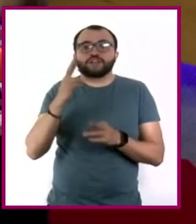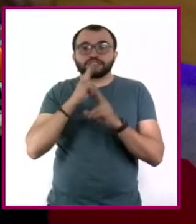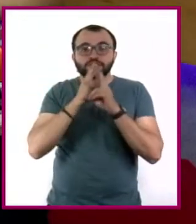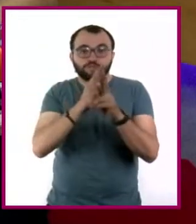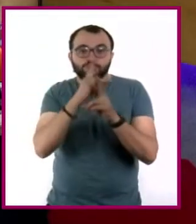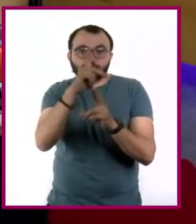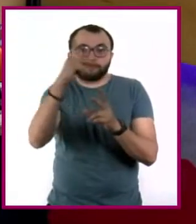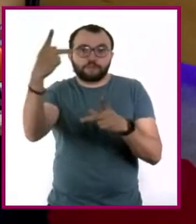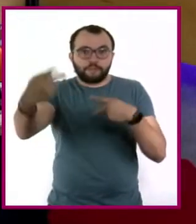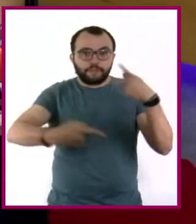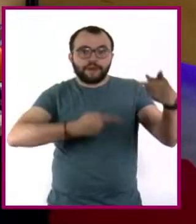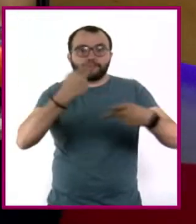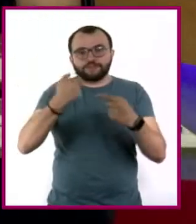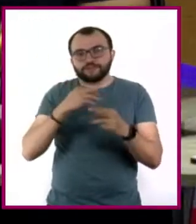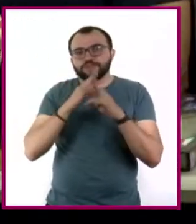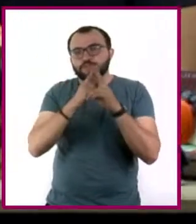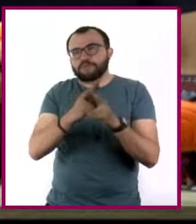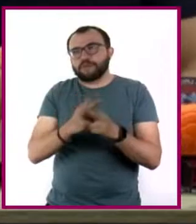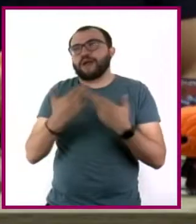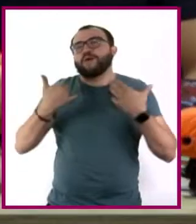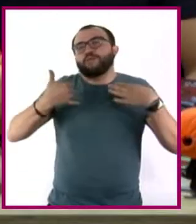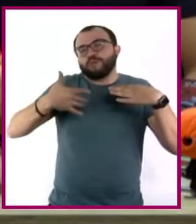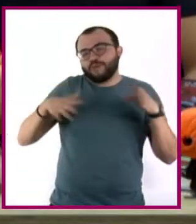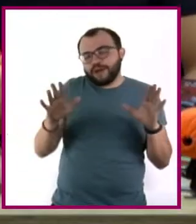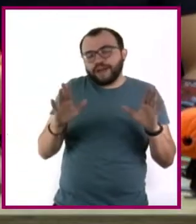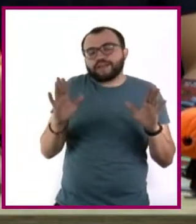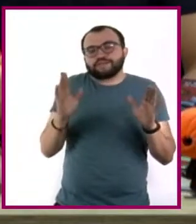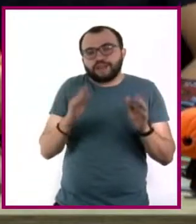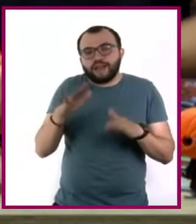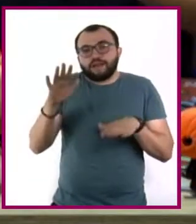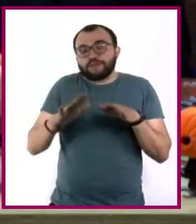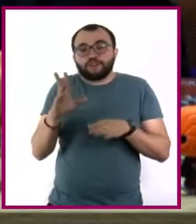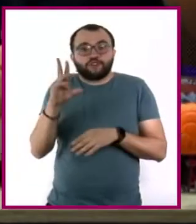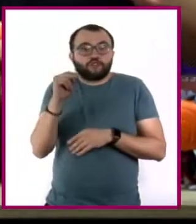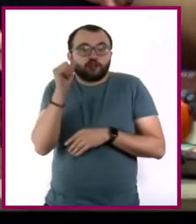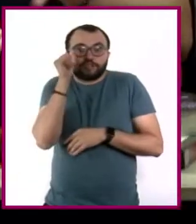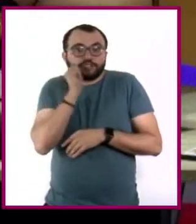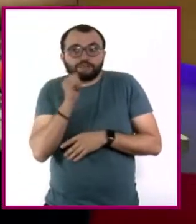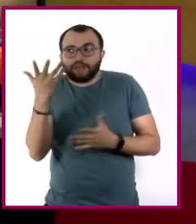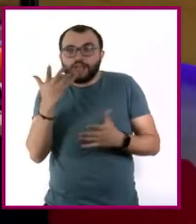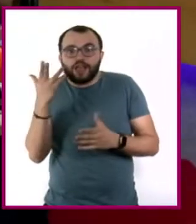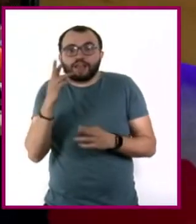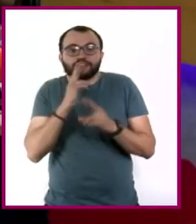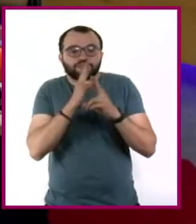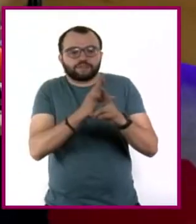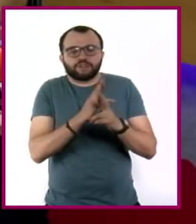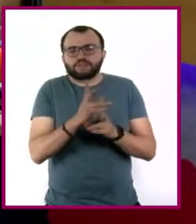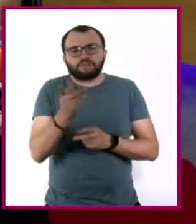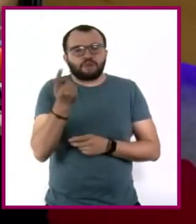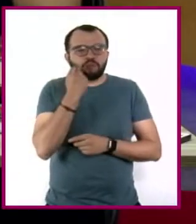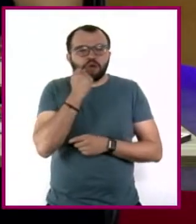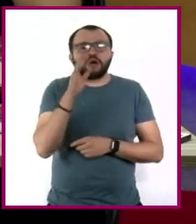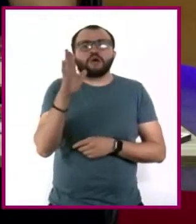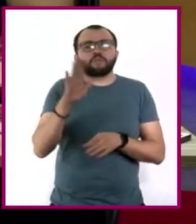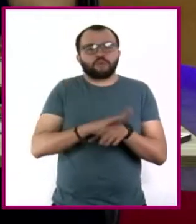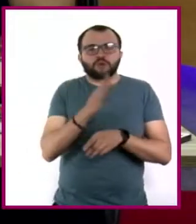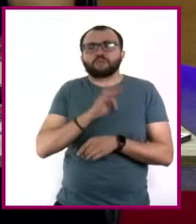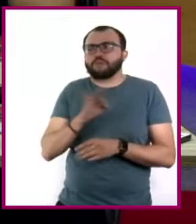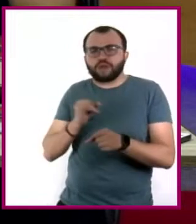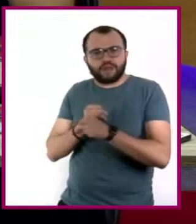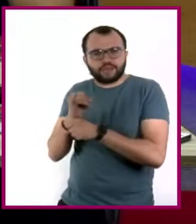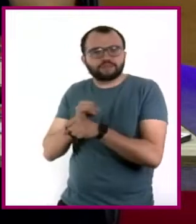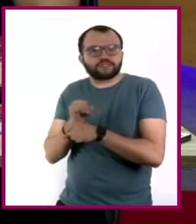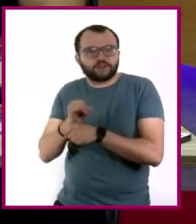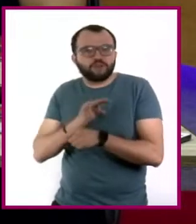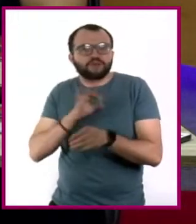lo intentamos. ¿Sí? No siempre tenemos las respuestas. Ah, pero no importa, porque podemos investigar. Y encontrar